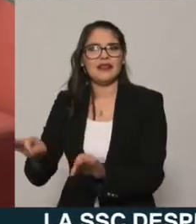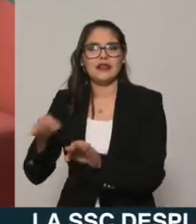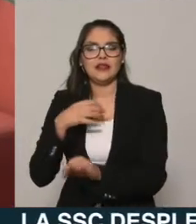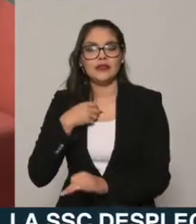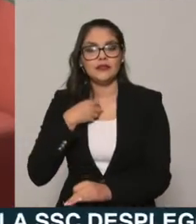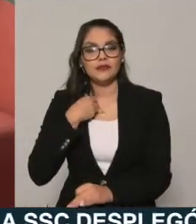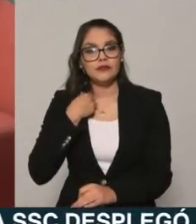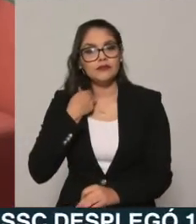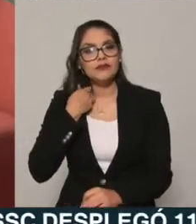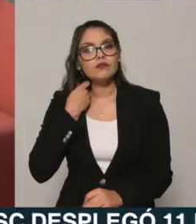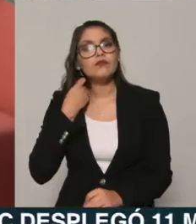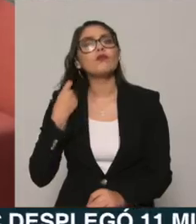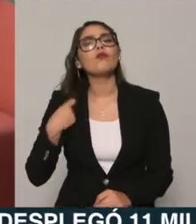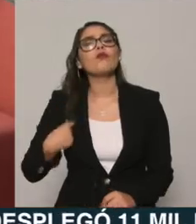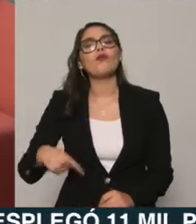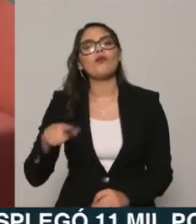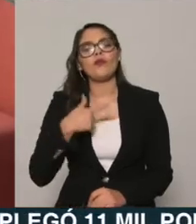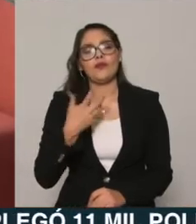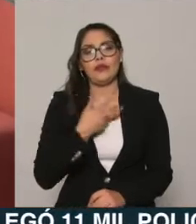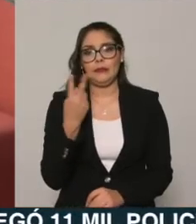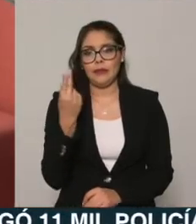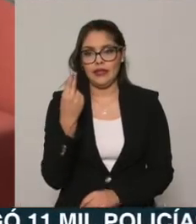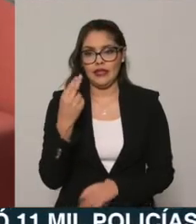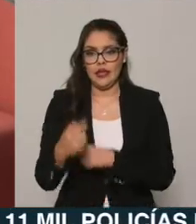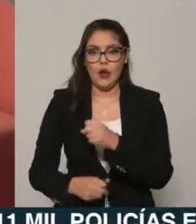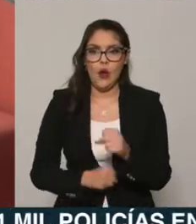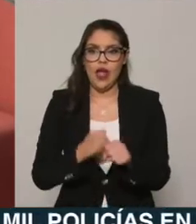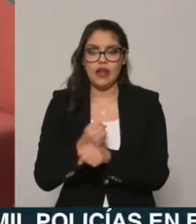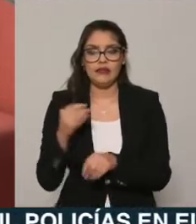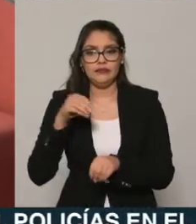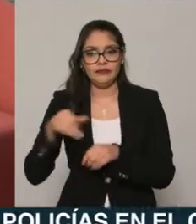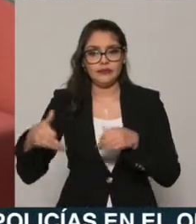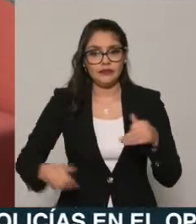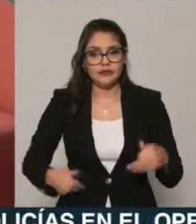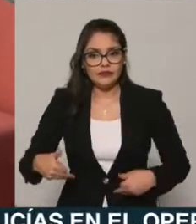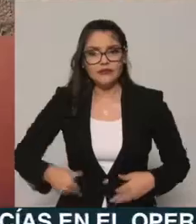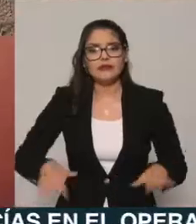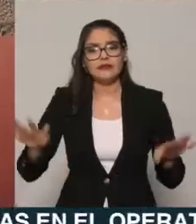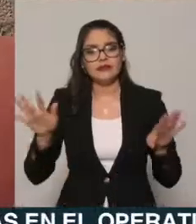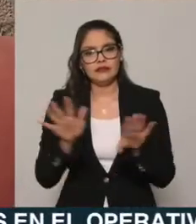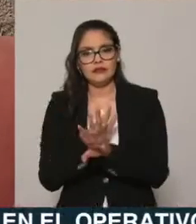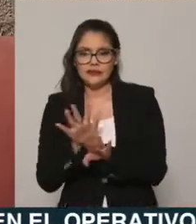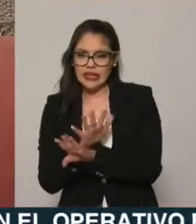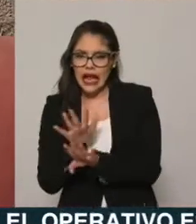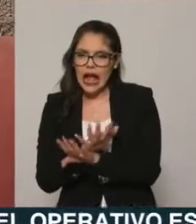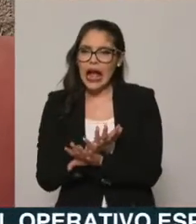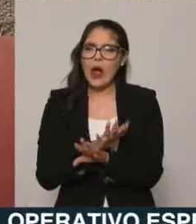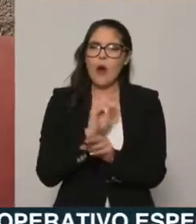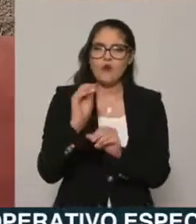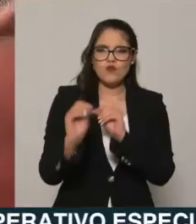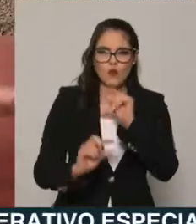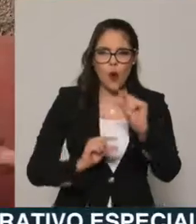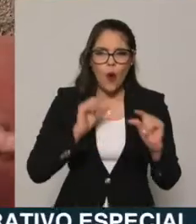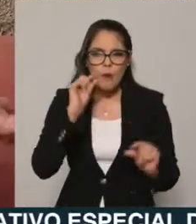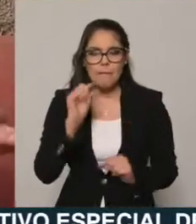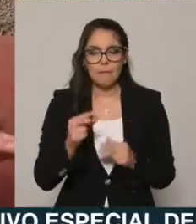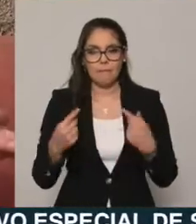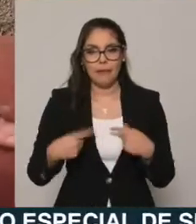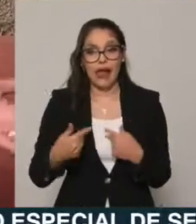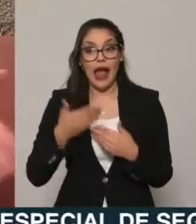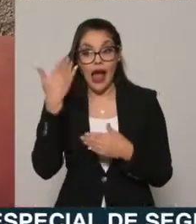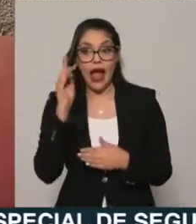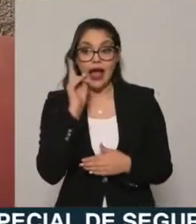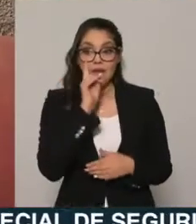actualidad. Tienen 25 años de ya en escena, Mildred. Han hecho modificaciones, hay adaptaciones año con año para aquellas personas que